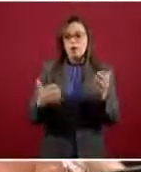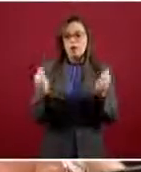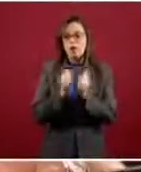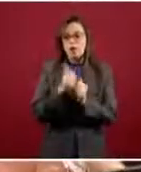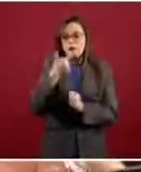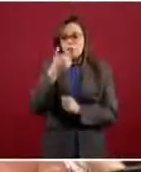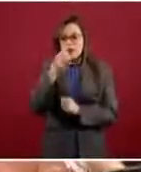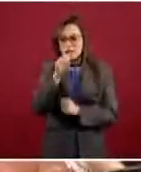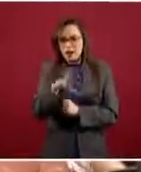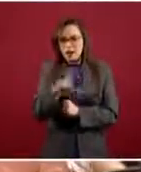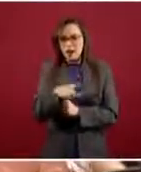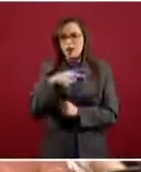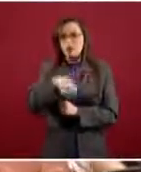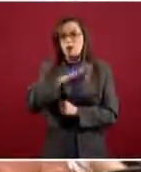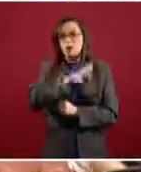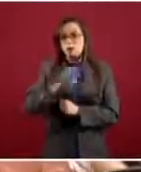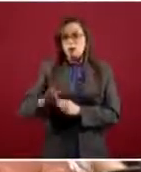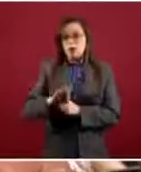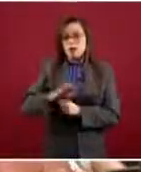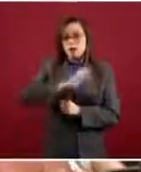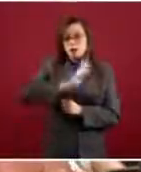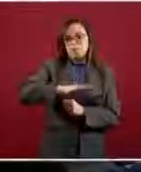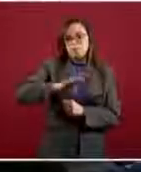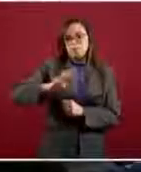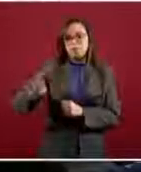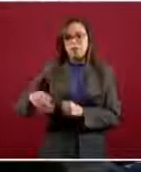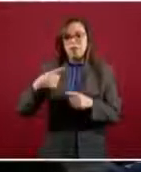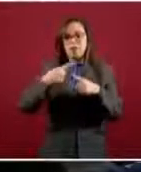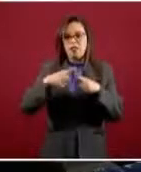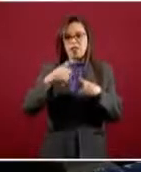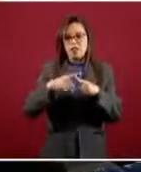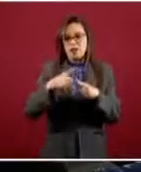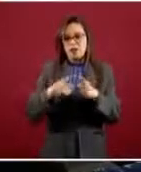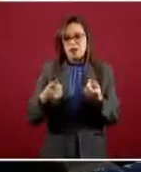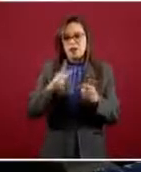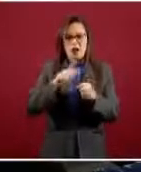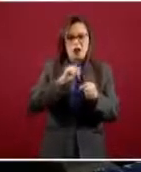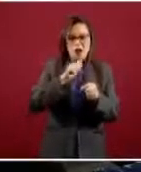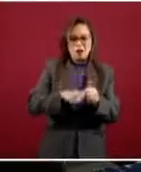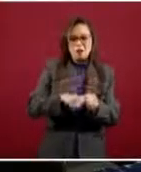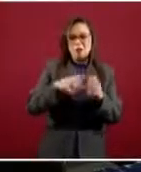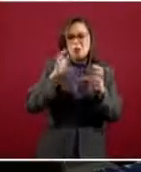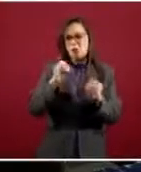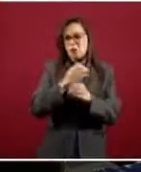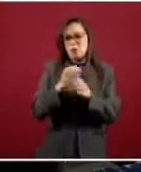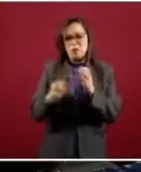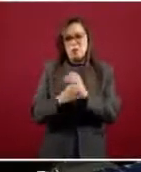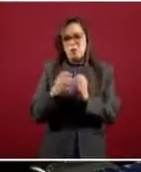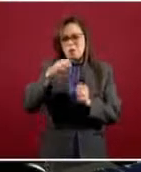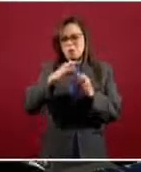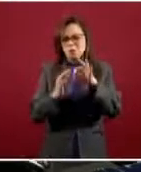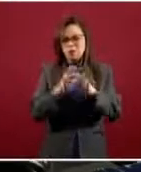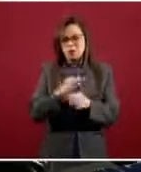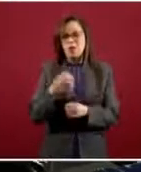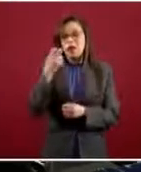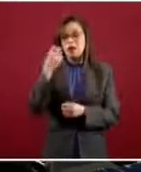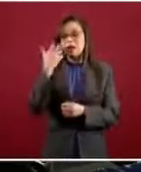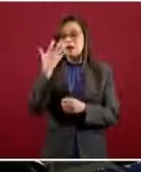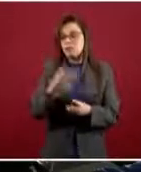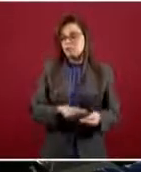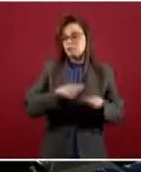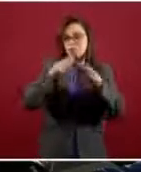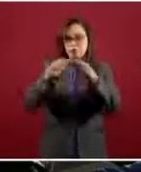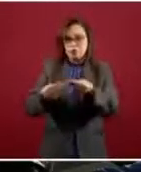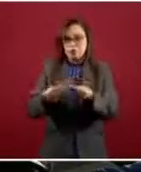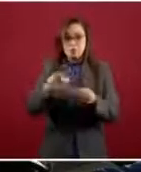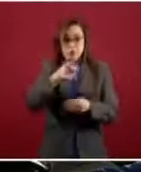mata microbios y también para sanitación, y lo quieren poner a su disposición para efectos de, si acaso